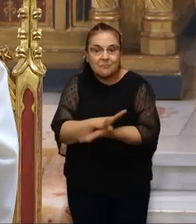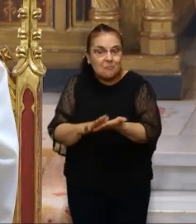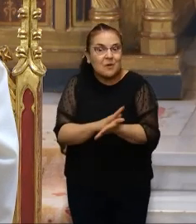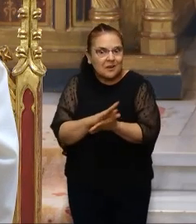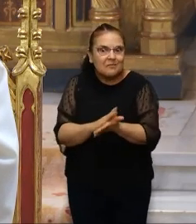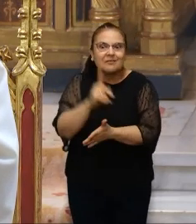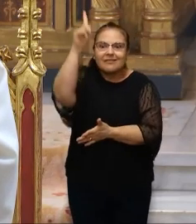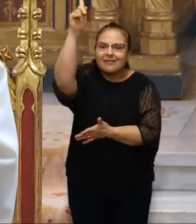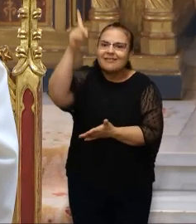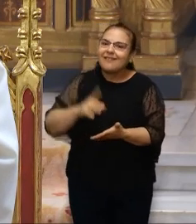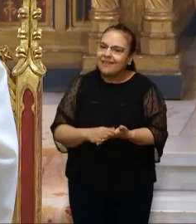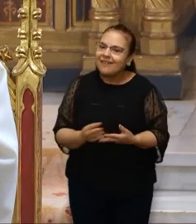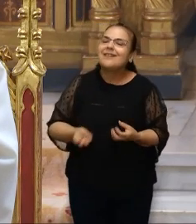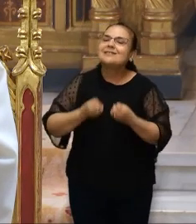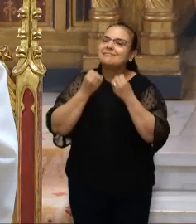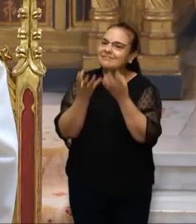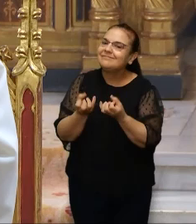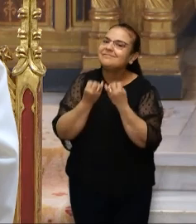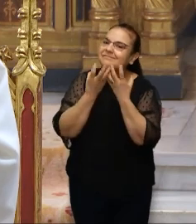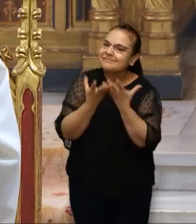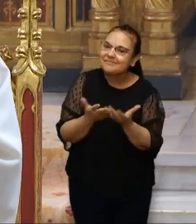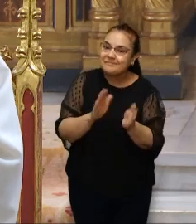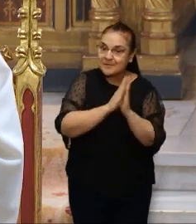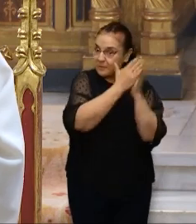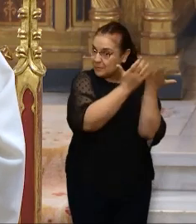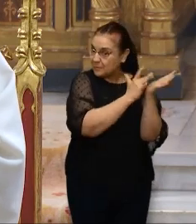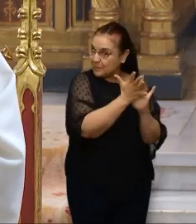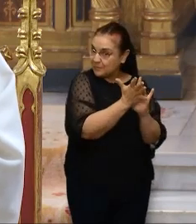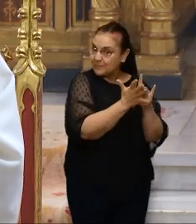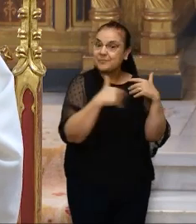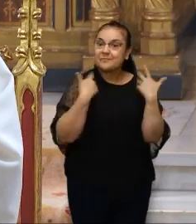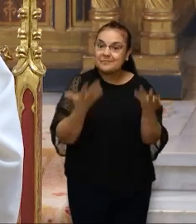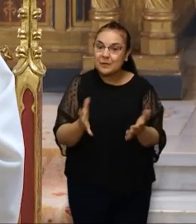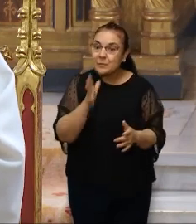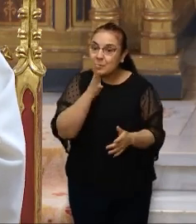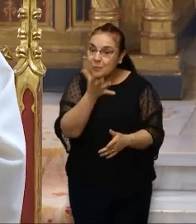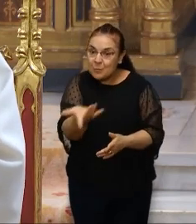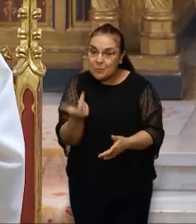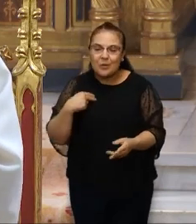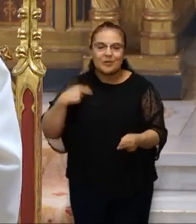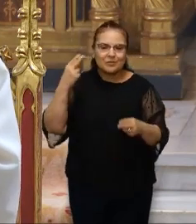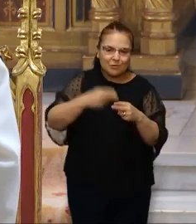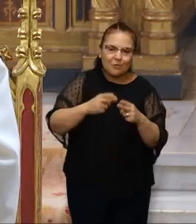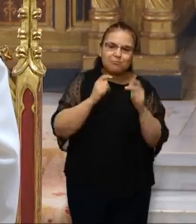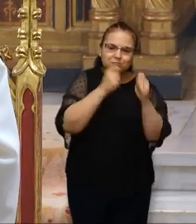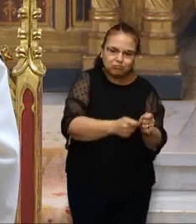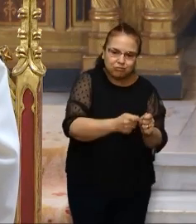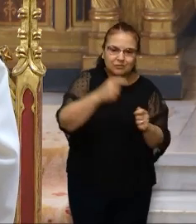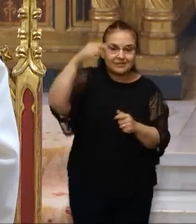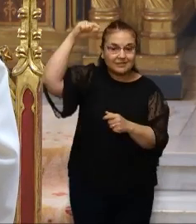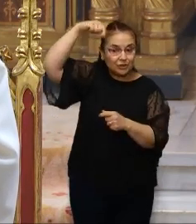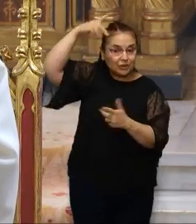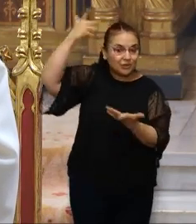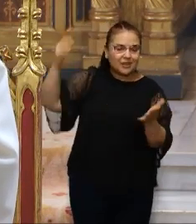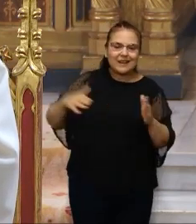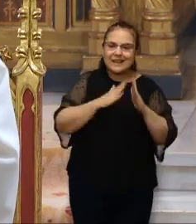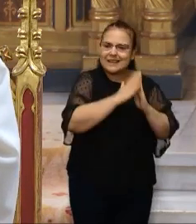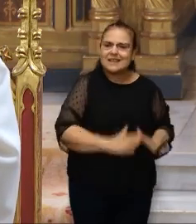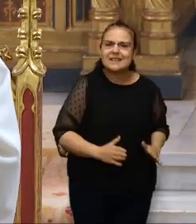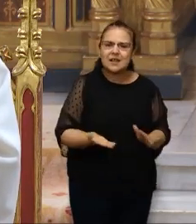comentarios bíblicos y espirituales, mereció ser llamado doctor de la Iglesia. Murió en el